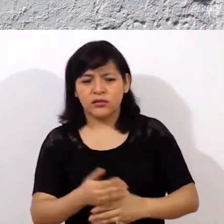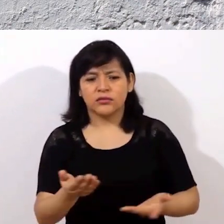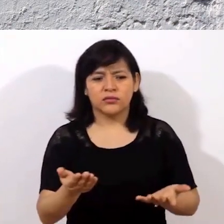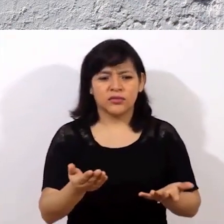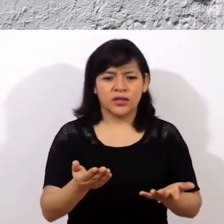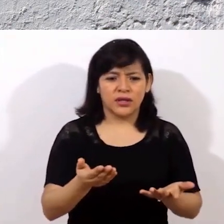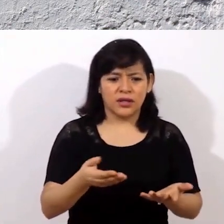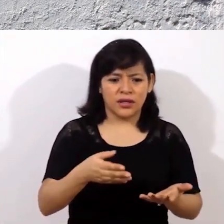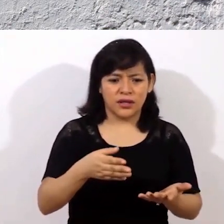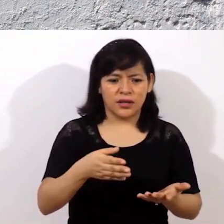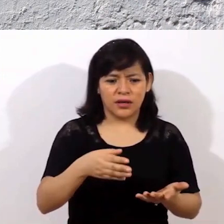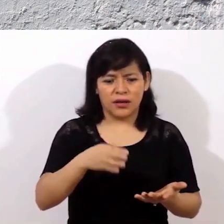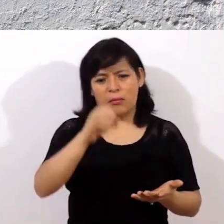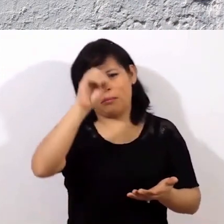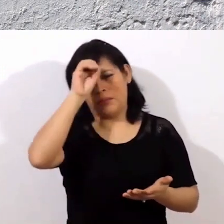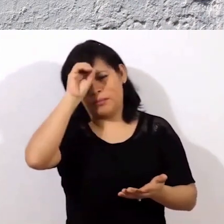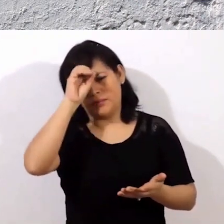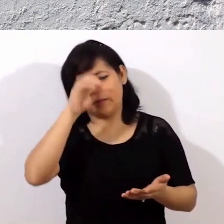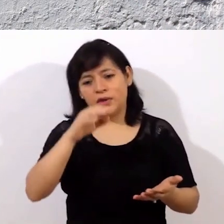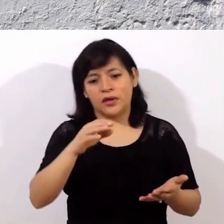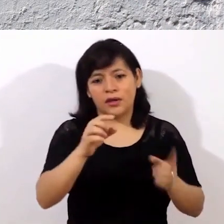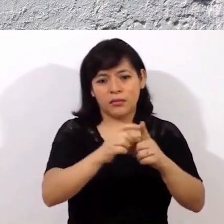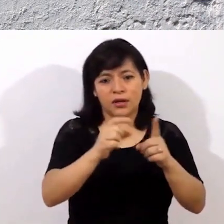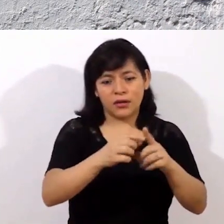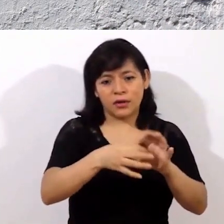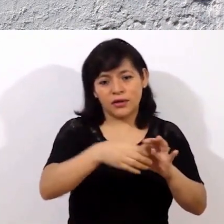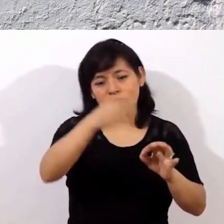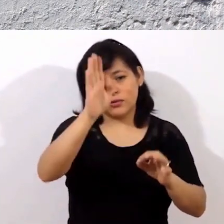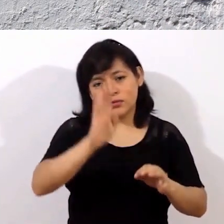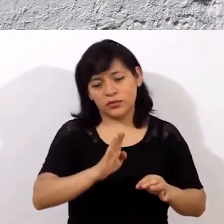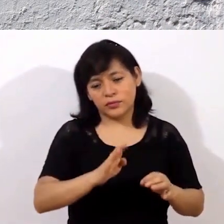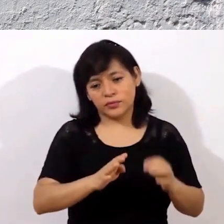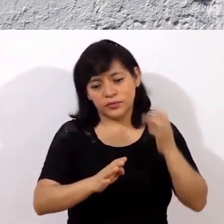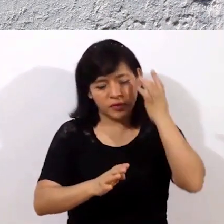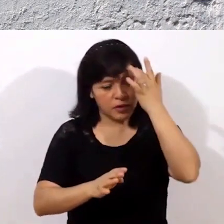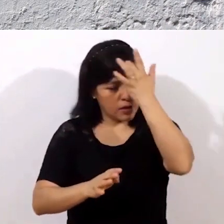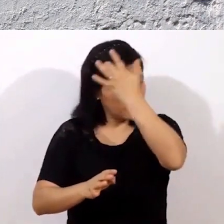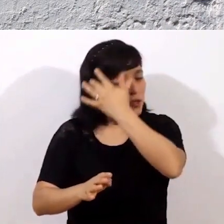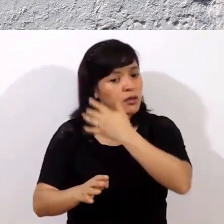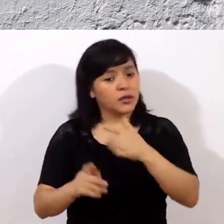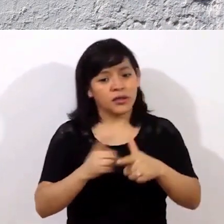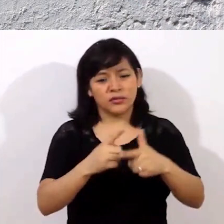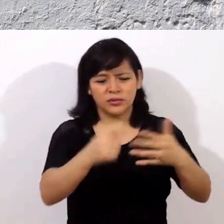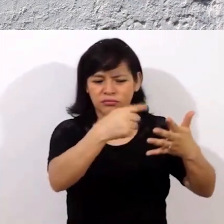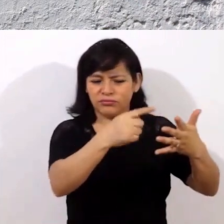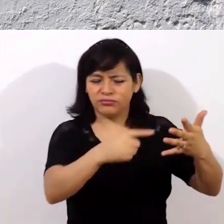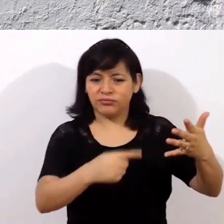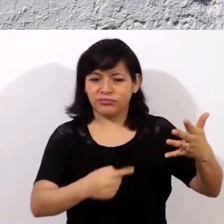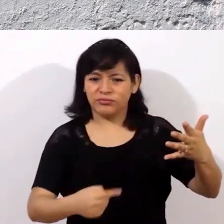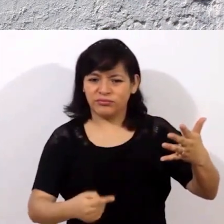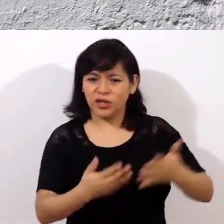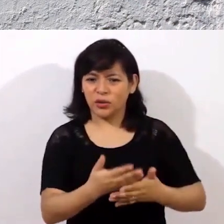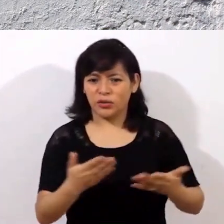desobediencia, inmoralidad, ignorancia de la palabra de Dios, cosa que se pone de relieve en el capítulo 4,